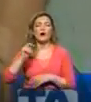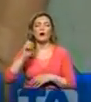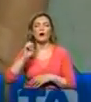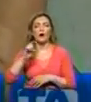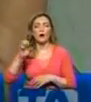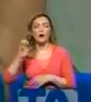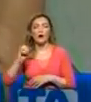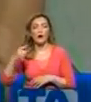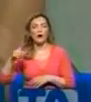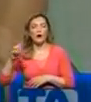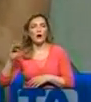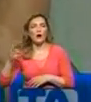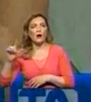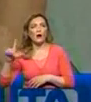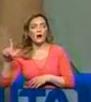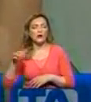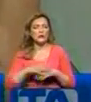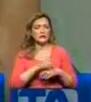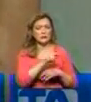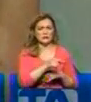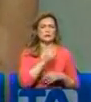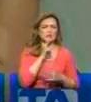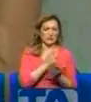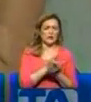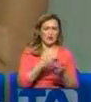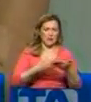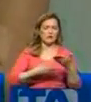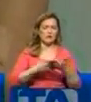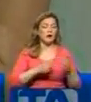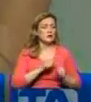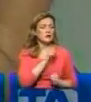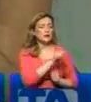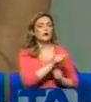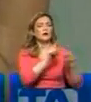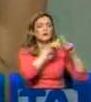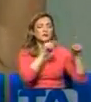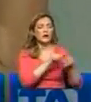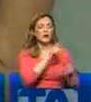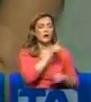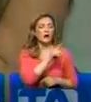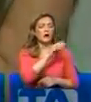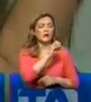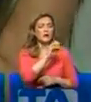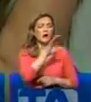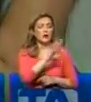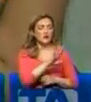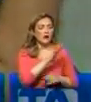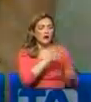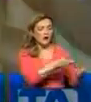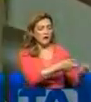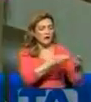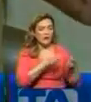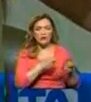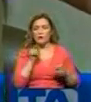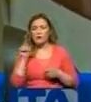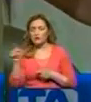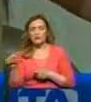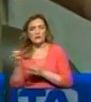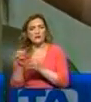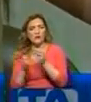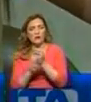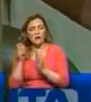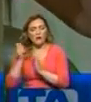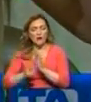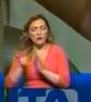computadora P05, de la evidencia P05, de la cual no fue extraída de Romero Menéndez. Y en el acta de cadena